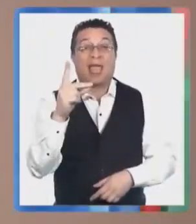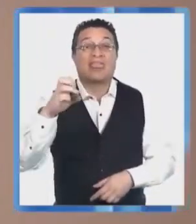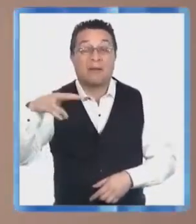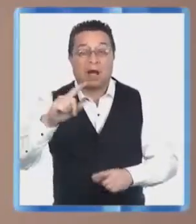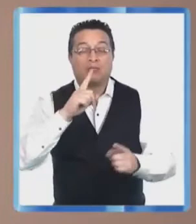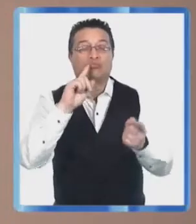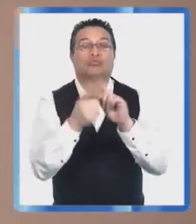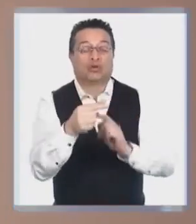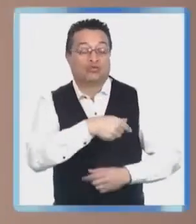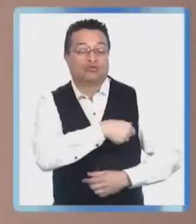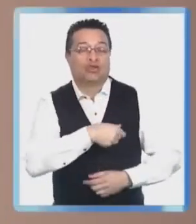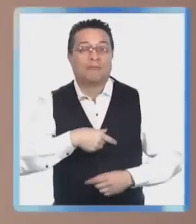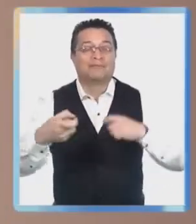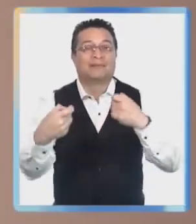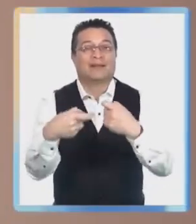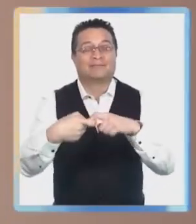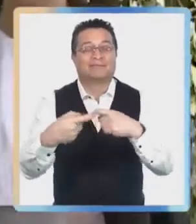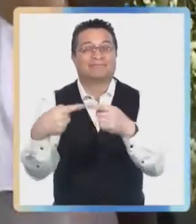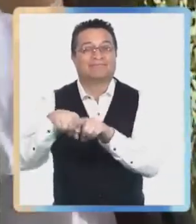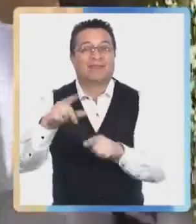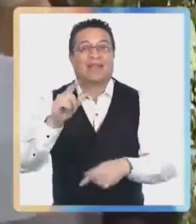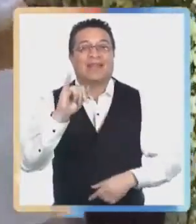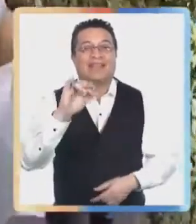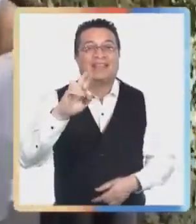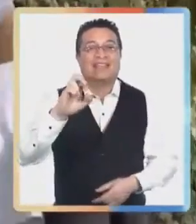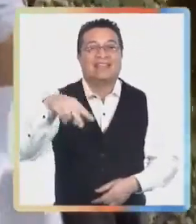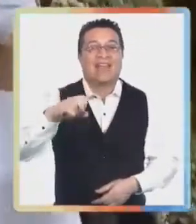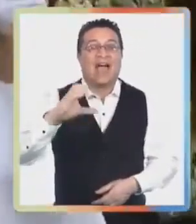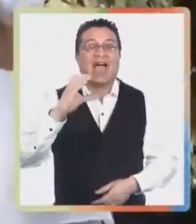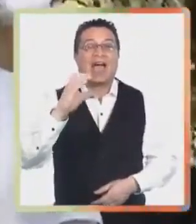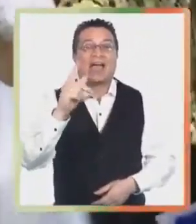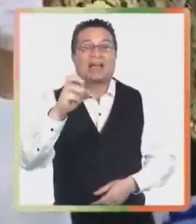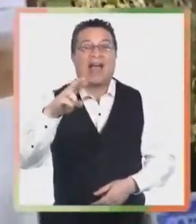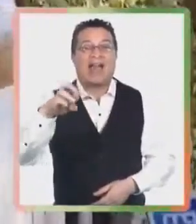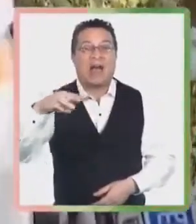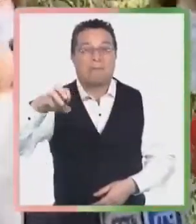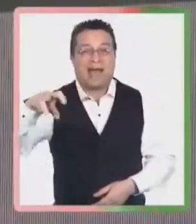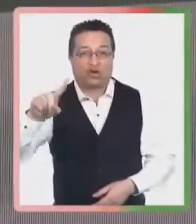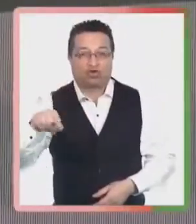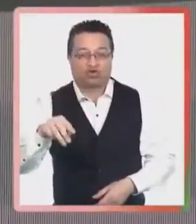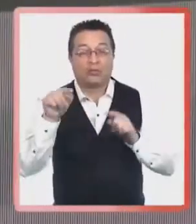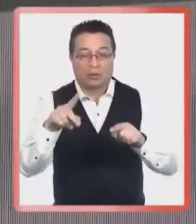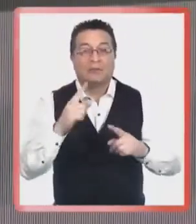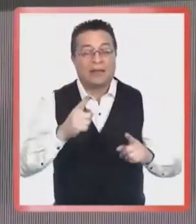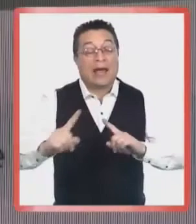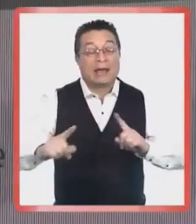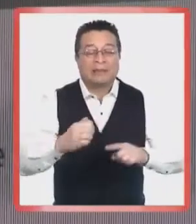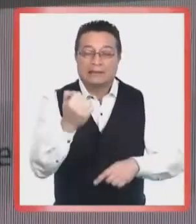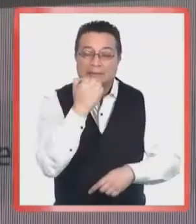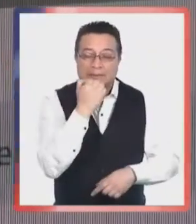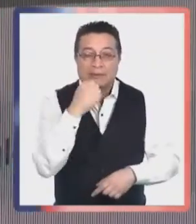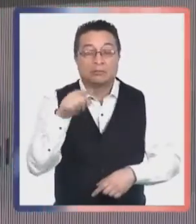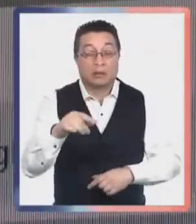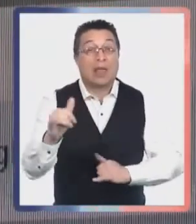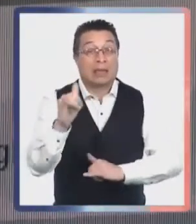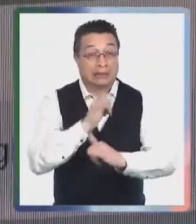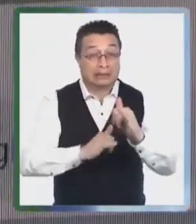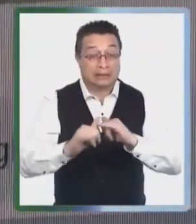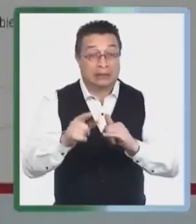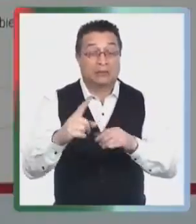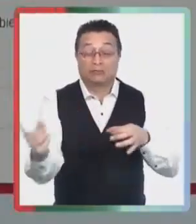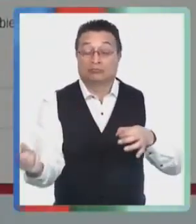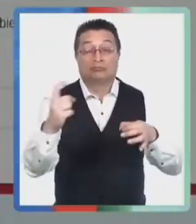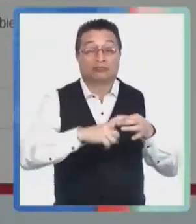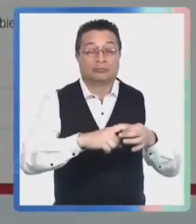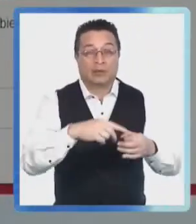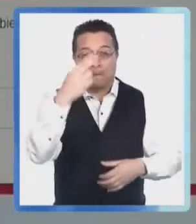por Gabinete Irina Karamanos. El gobierno dijo que fue un error administrativo, pero el dominio en Internet fue